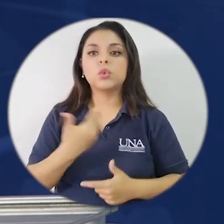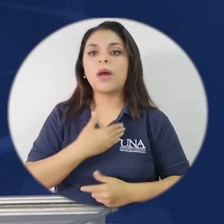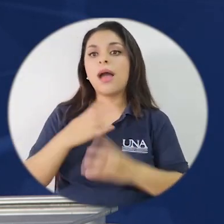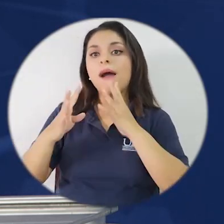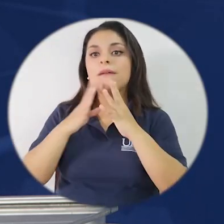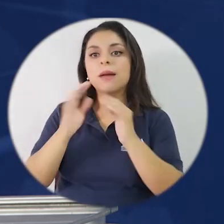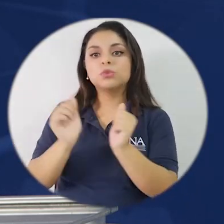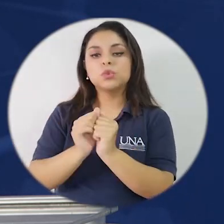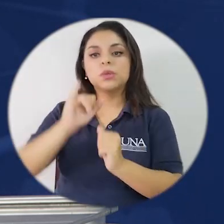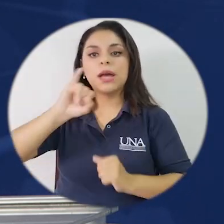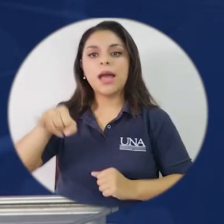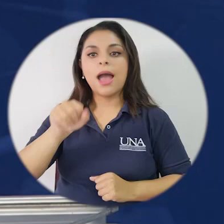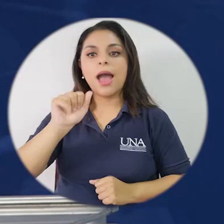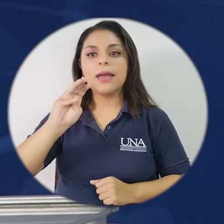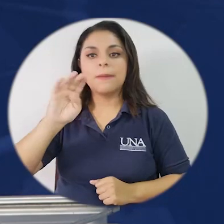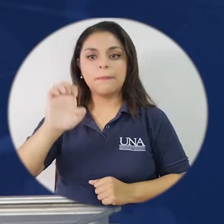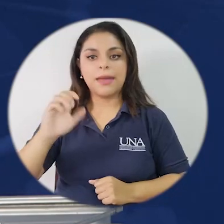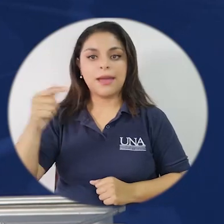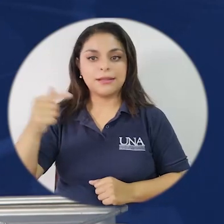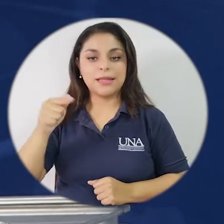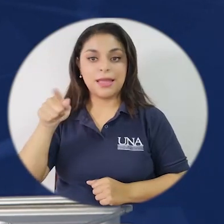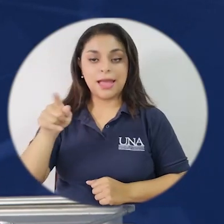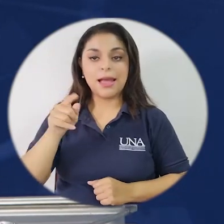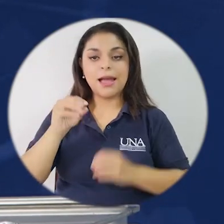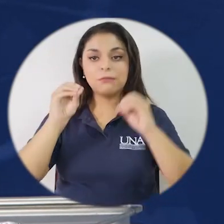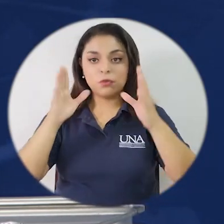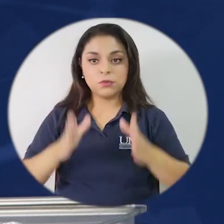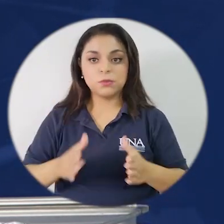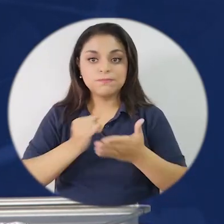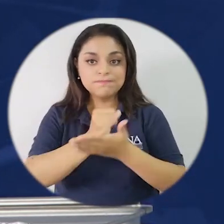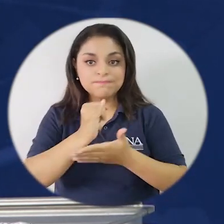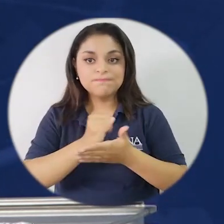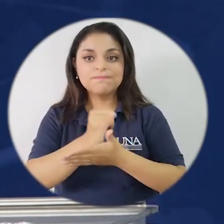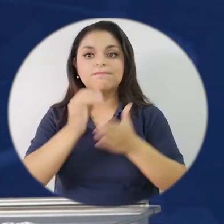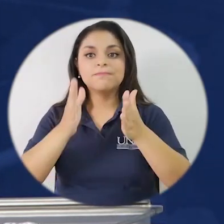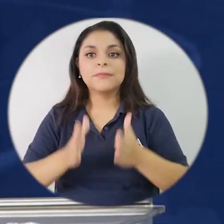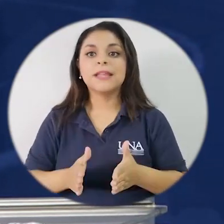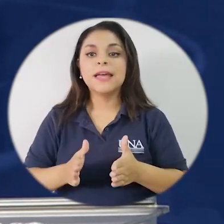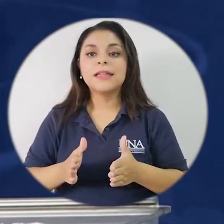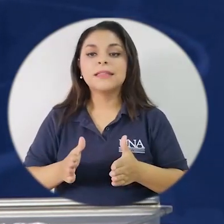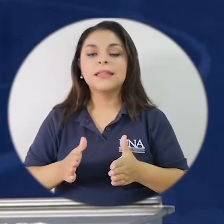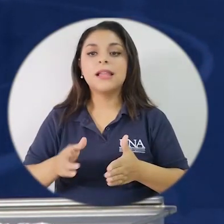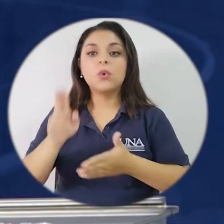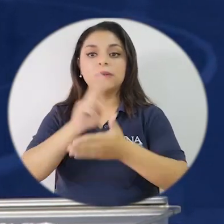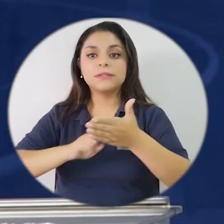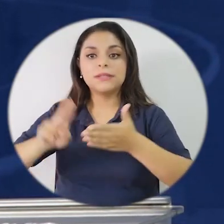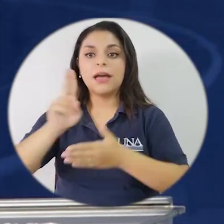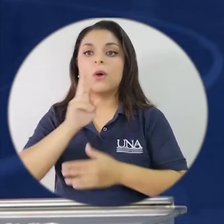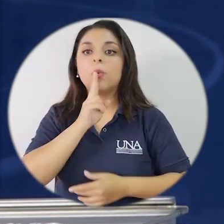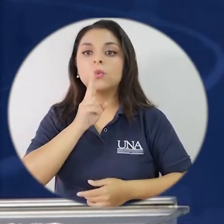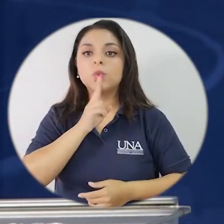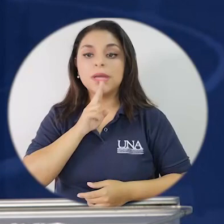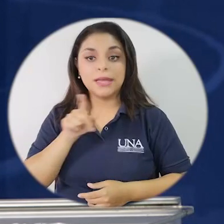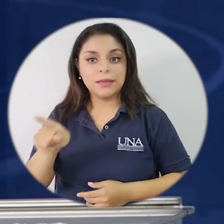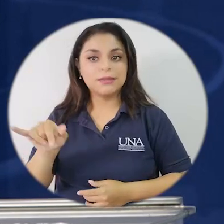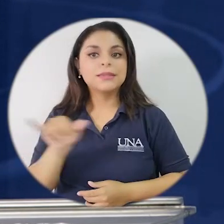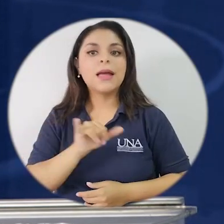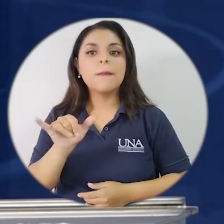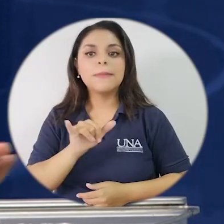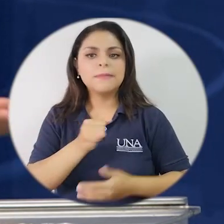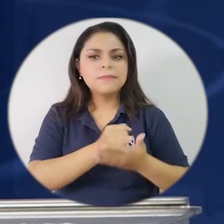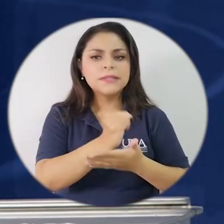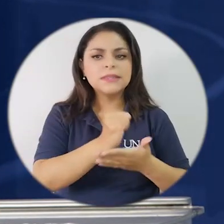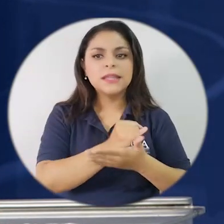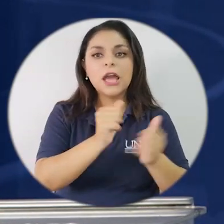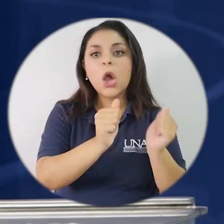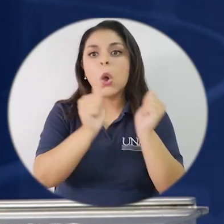Jaime García, quien es académico investigador de la Universidad Pedagógica Nacional de Honduras, quien también investiga en conjunto